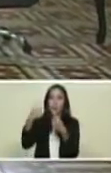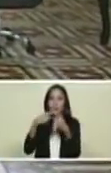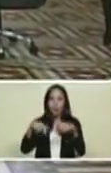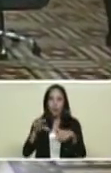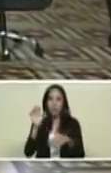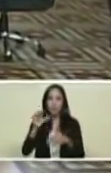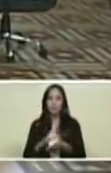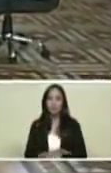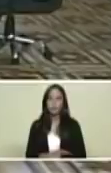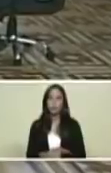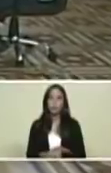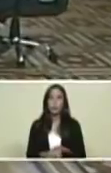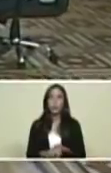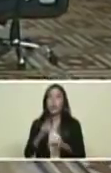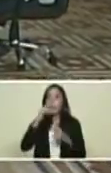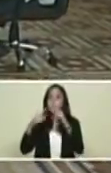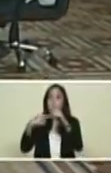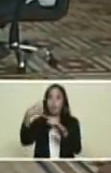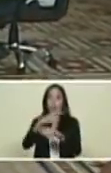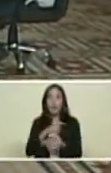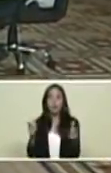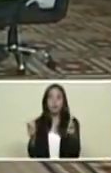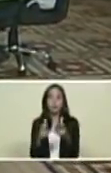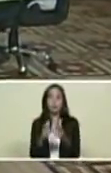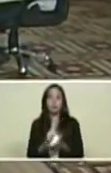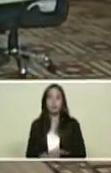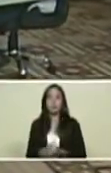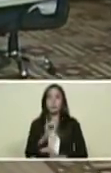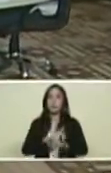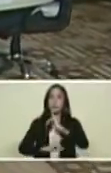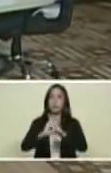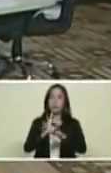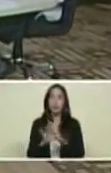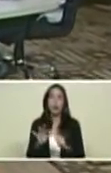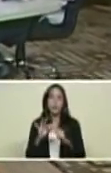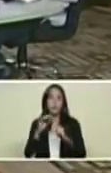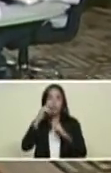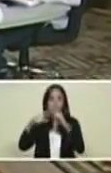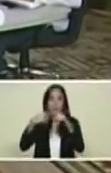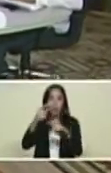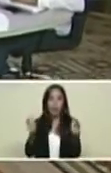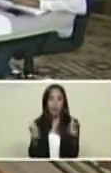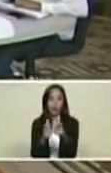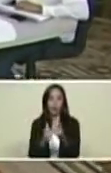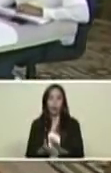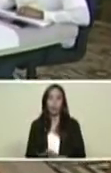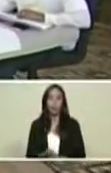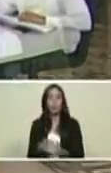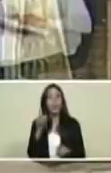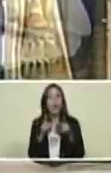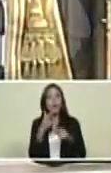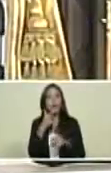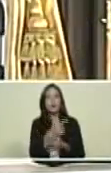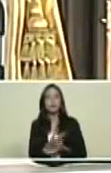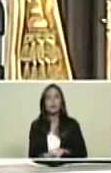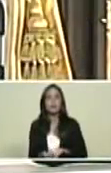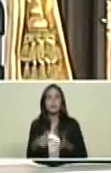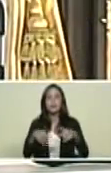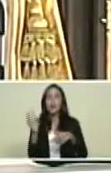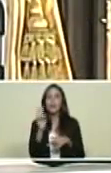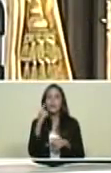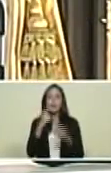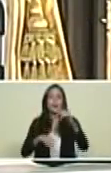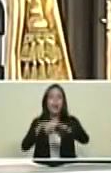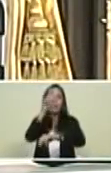Mañana me voy a referir en una rueda de prensa internacional especial a estos casos. Y muchos de ellos dicen, Venezuela hay una sola.